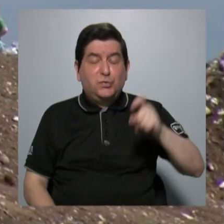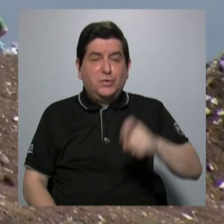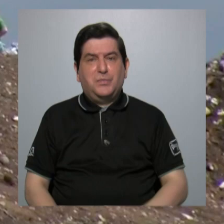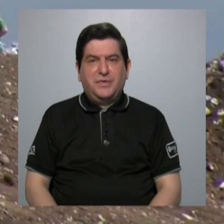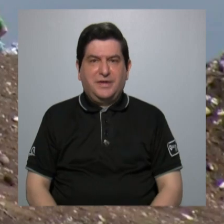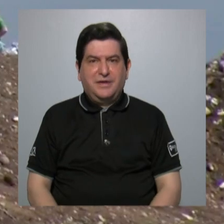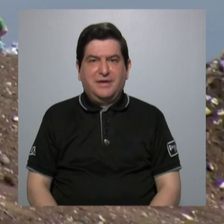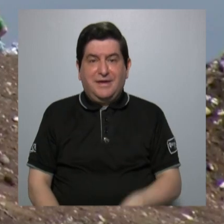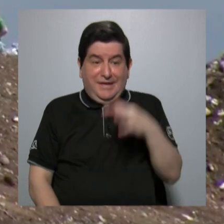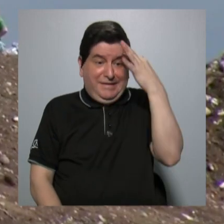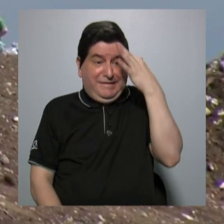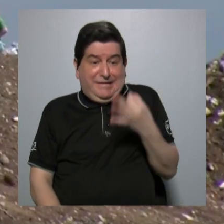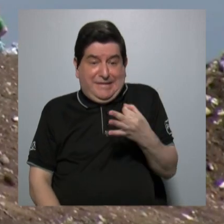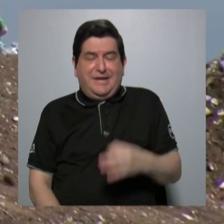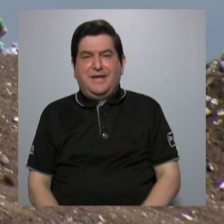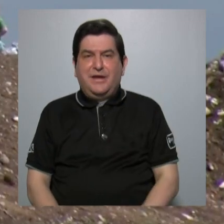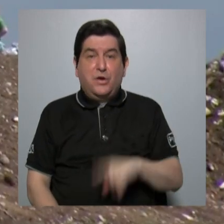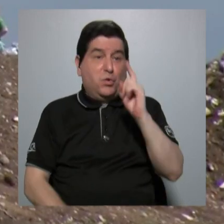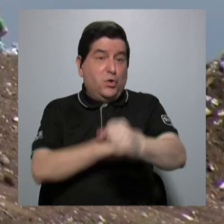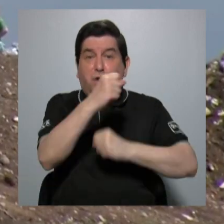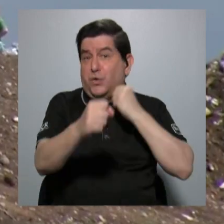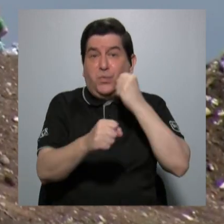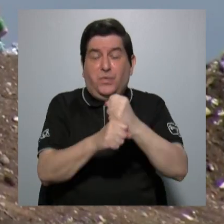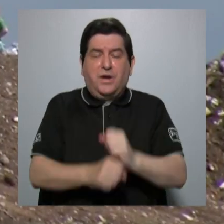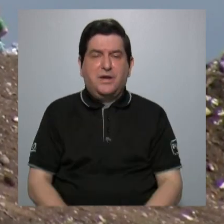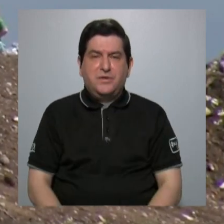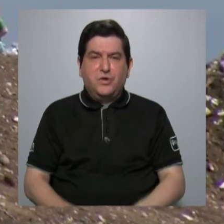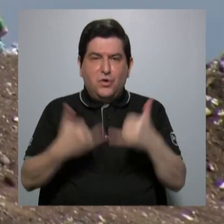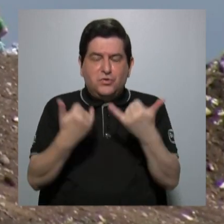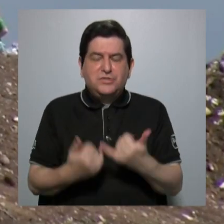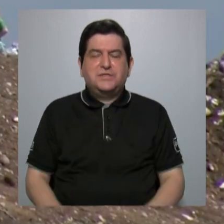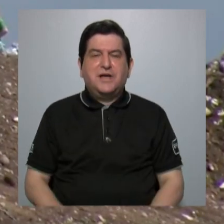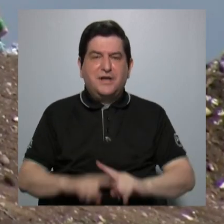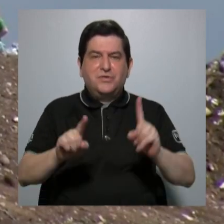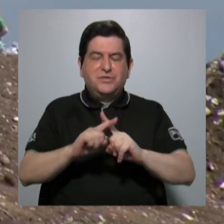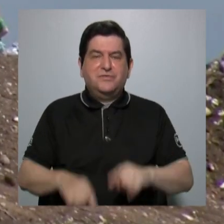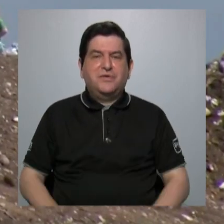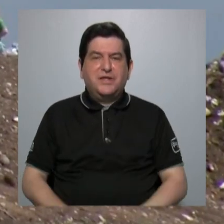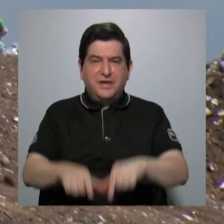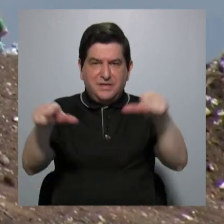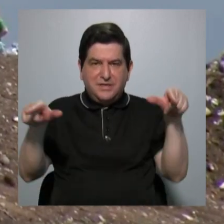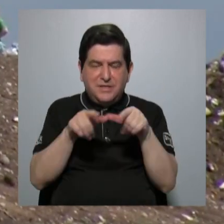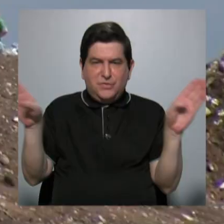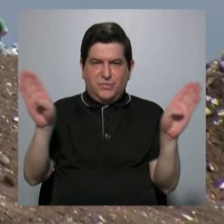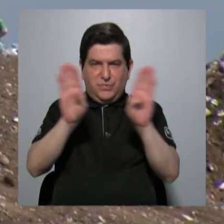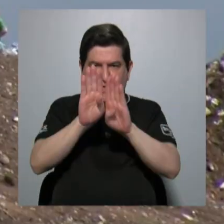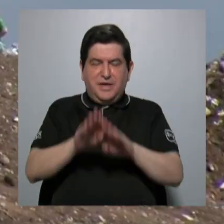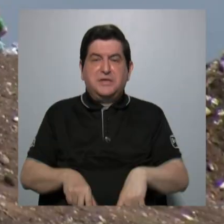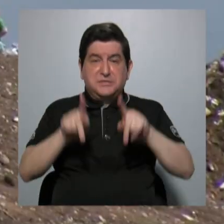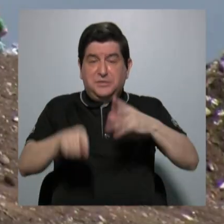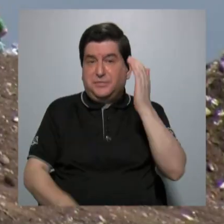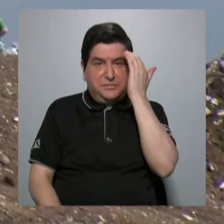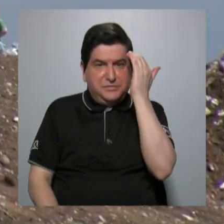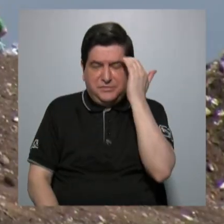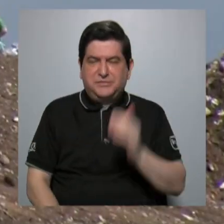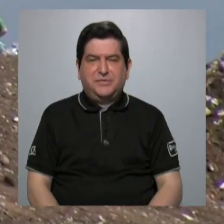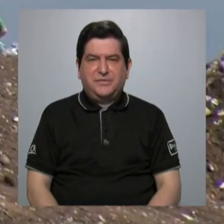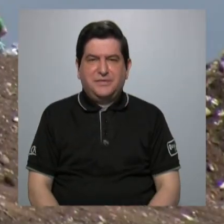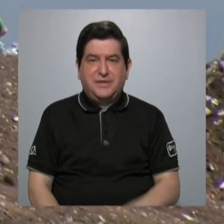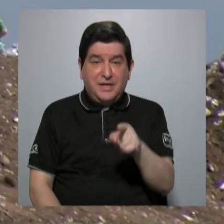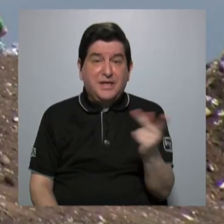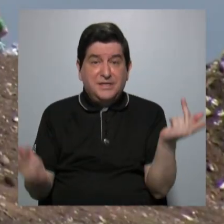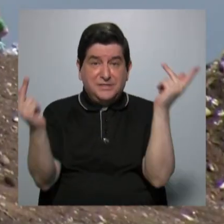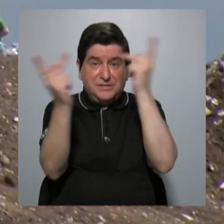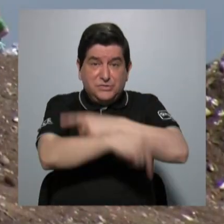resolverse prácticamente, no más de un año se le da eso, y es que ya están clausurados, don Gustavo. Y la gente a veces no conoce eso. Roberto,